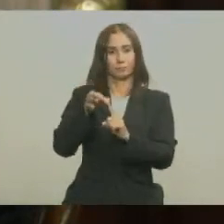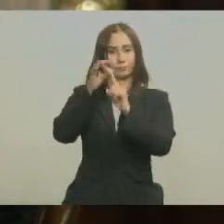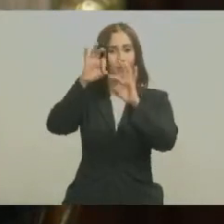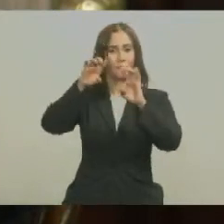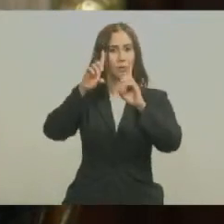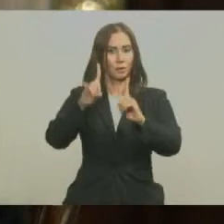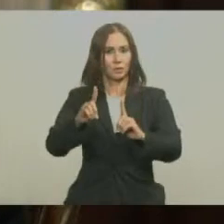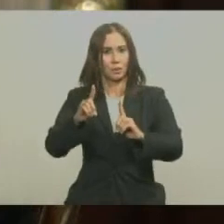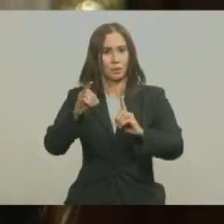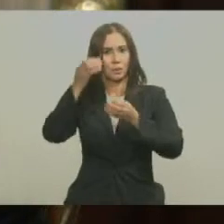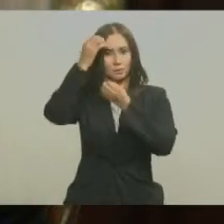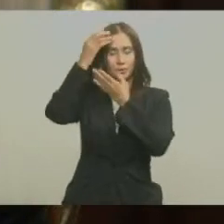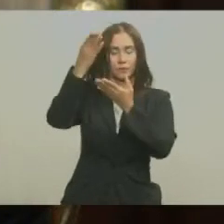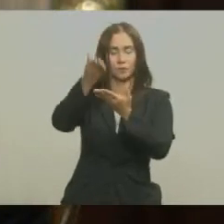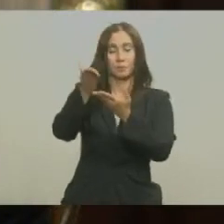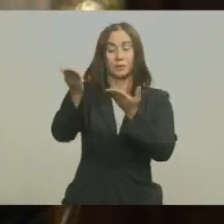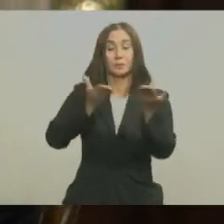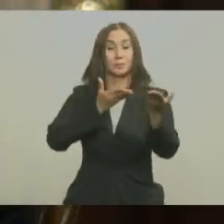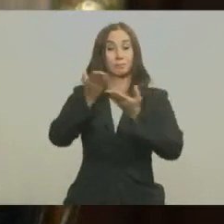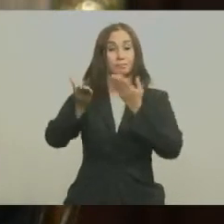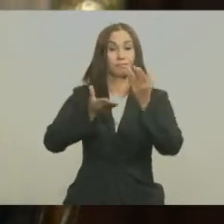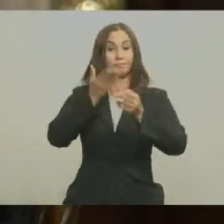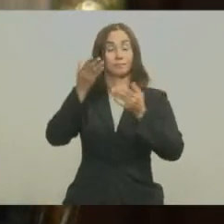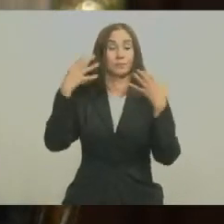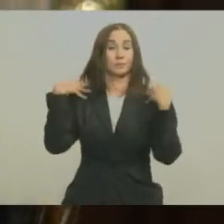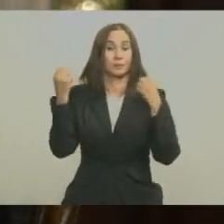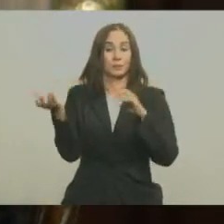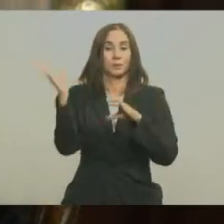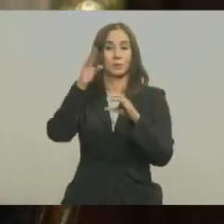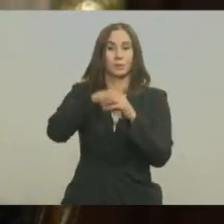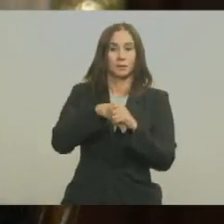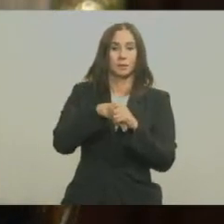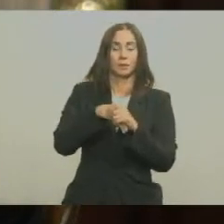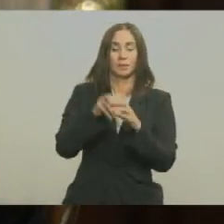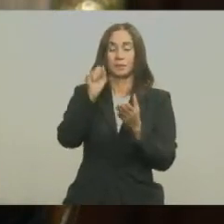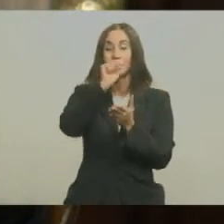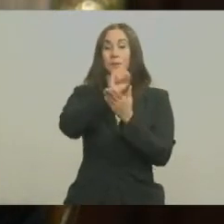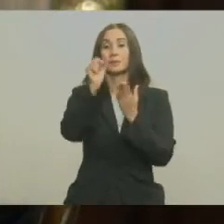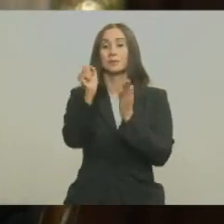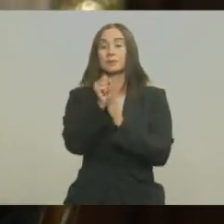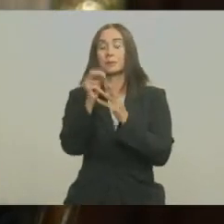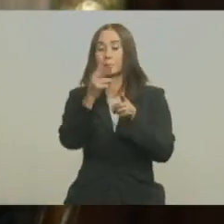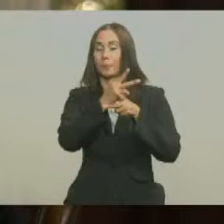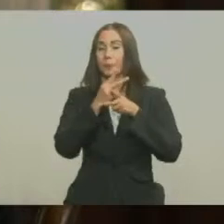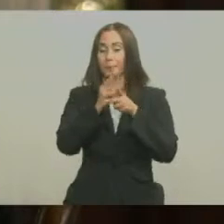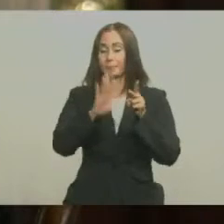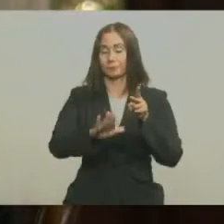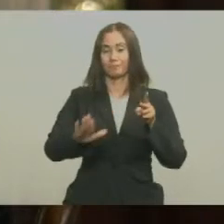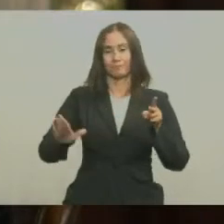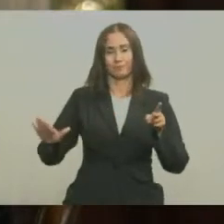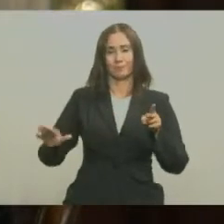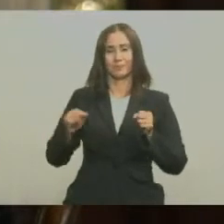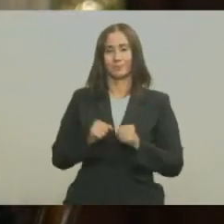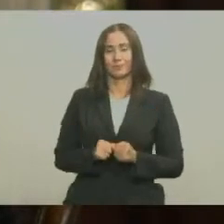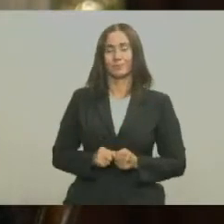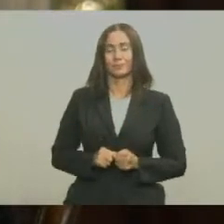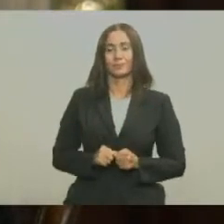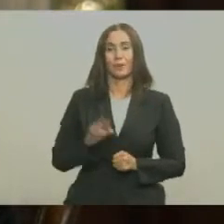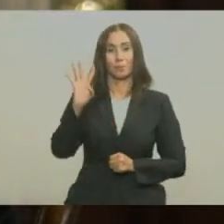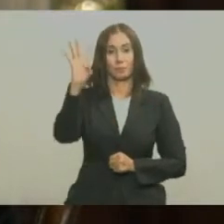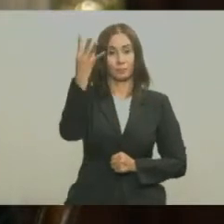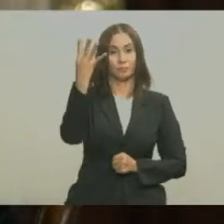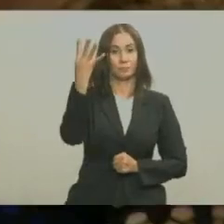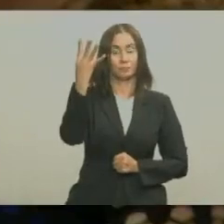educación, servicios de salud integral y sobre el sistema de protección de niños, niñas y adolescentes.